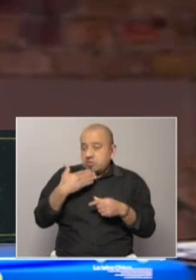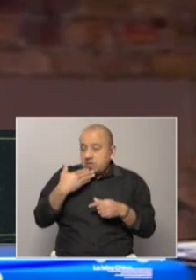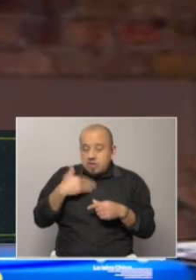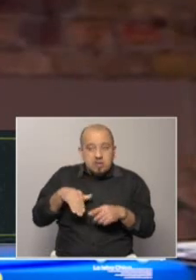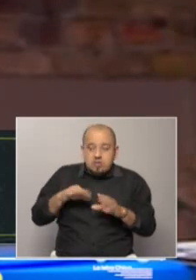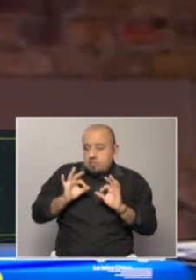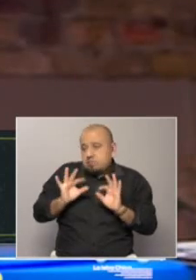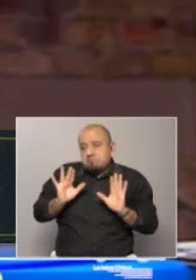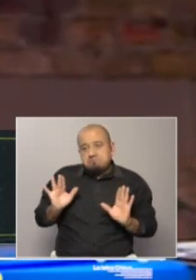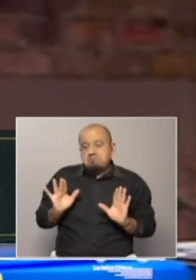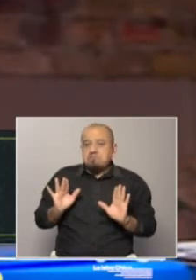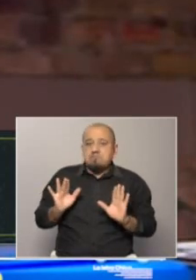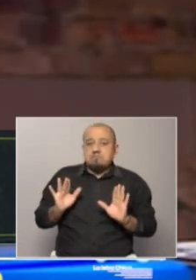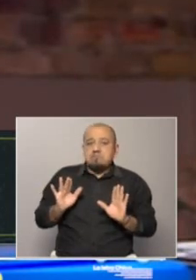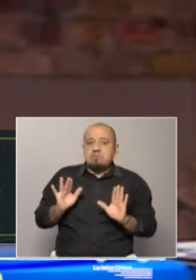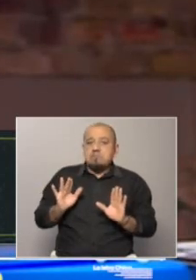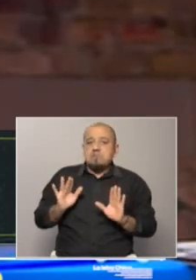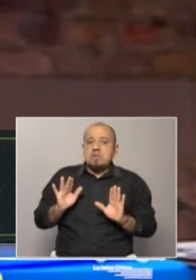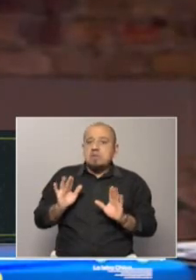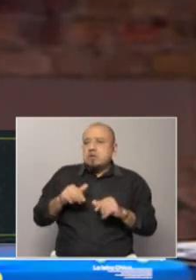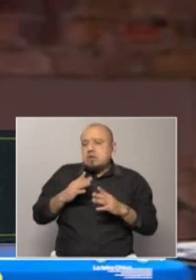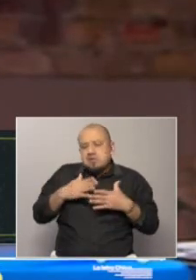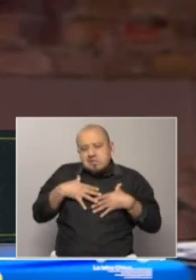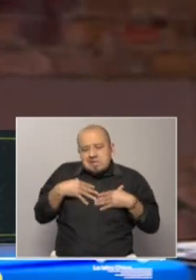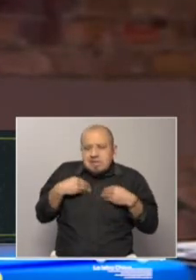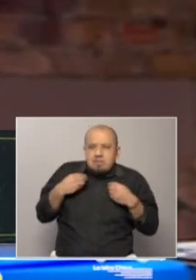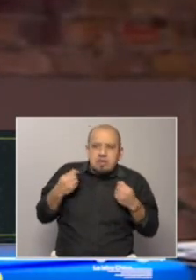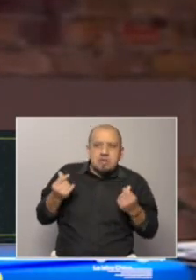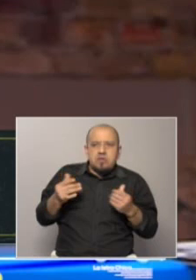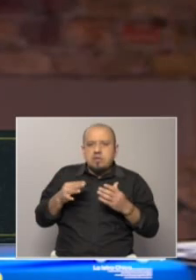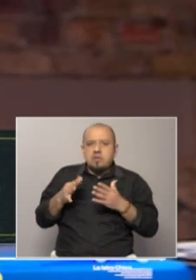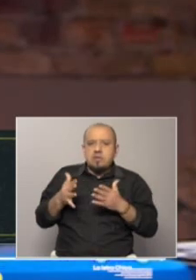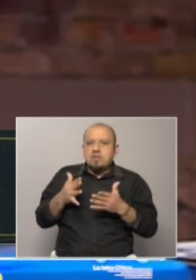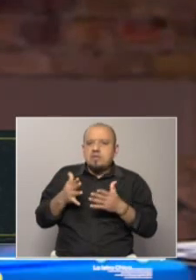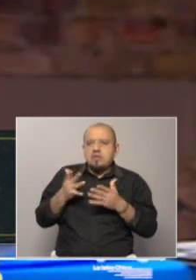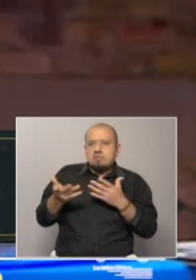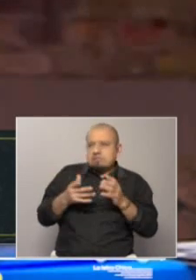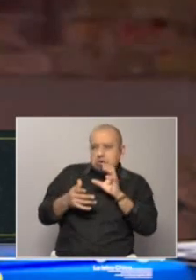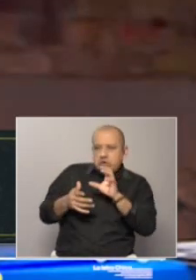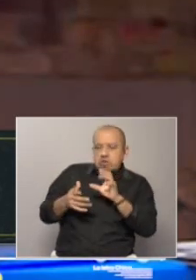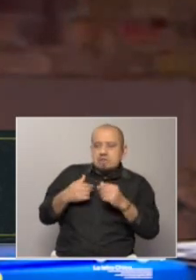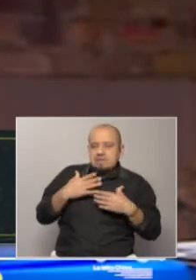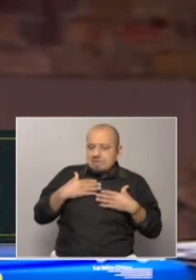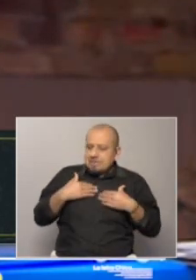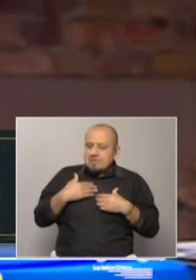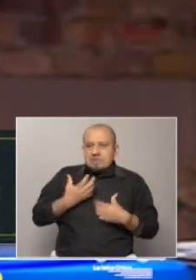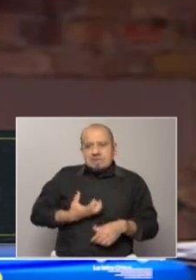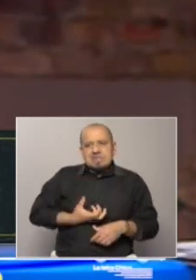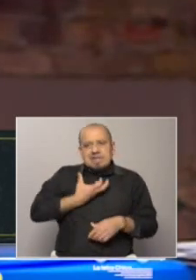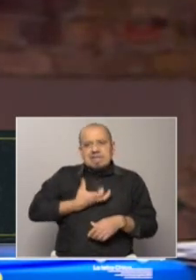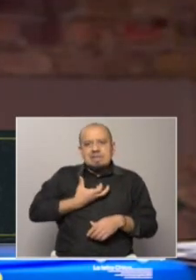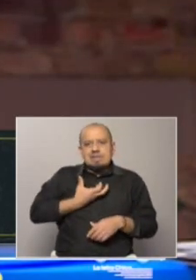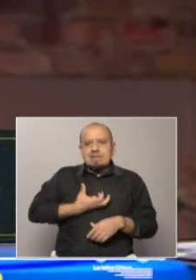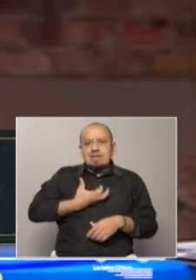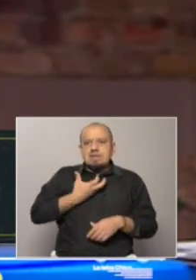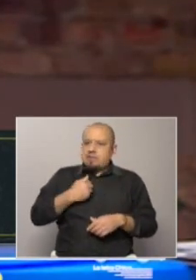perfectamente y no guardo ningún sentimiento de rencor. La bronca estuvo en mí, como